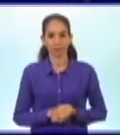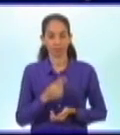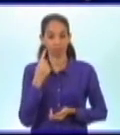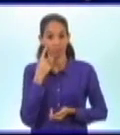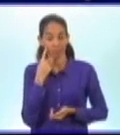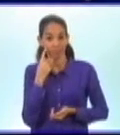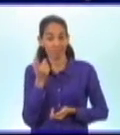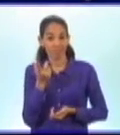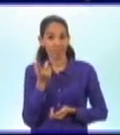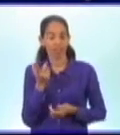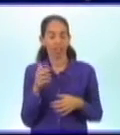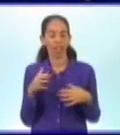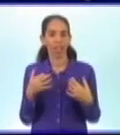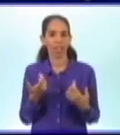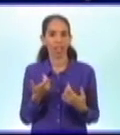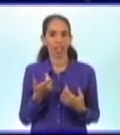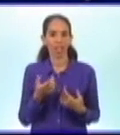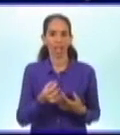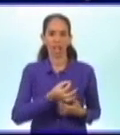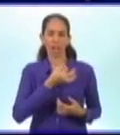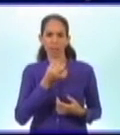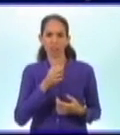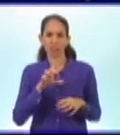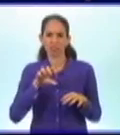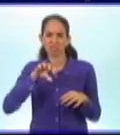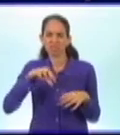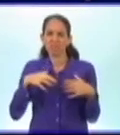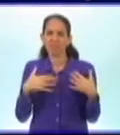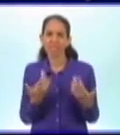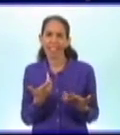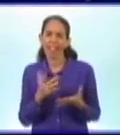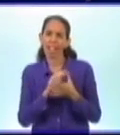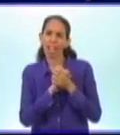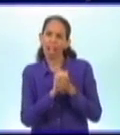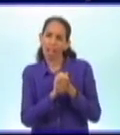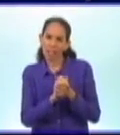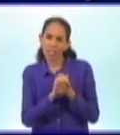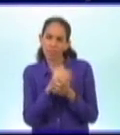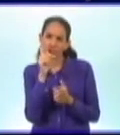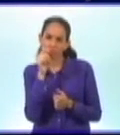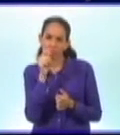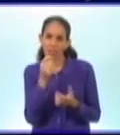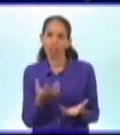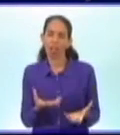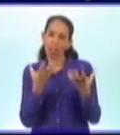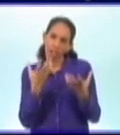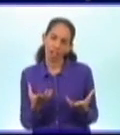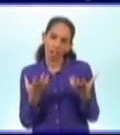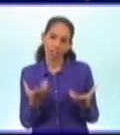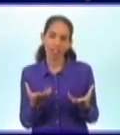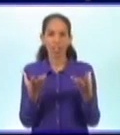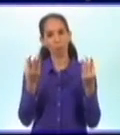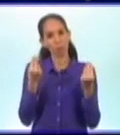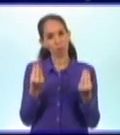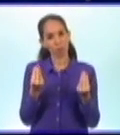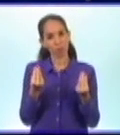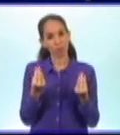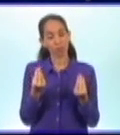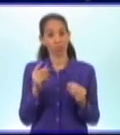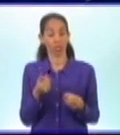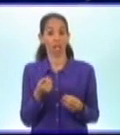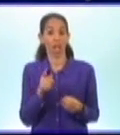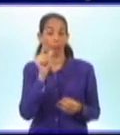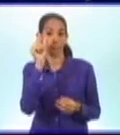Observen en la expresión "qué amigo, pesa mucho". Esa expresión es una intervención textual de un